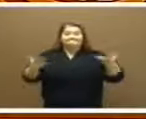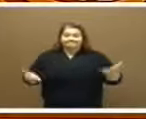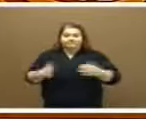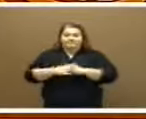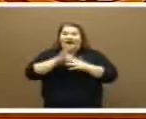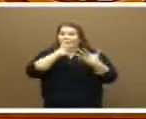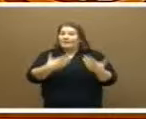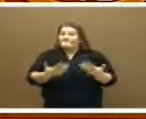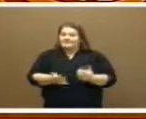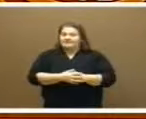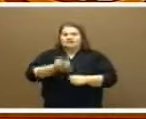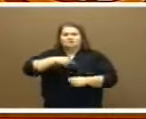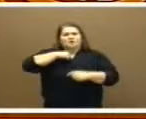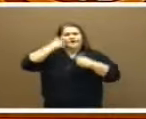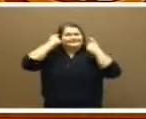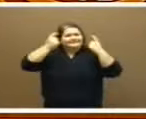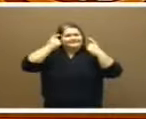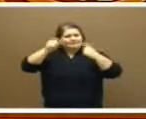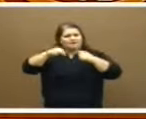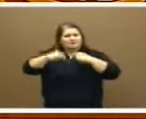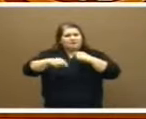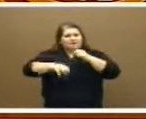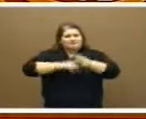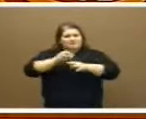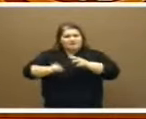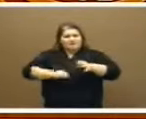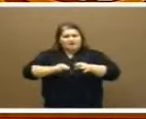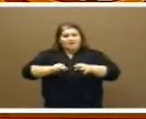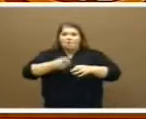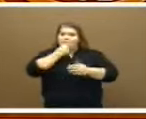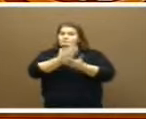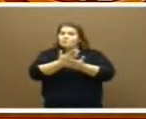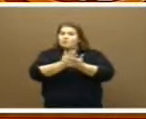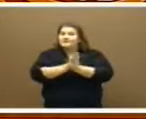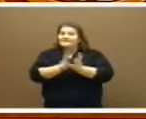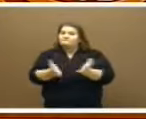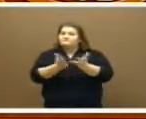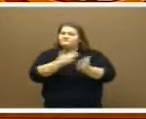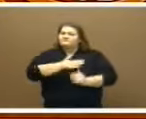al día de hoy, lo que intentamos en este pleno, con esta propuesta de impulso,